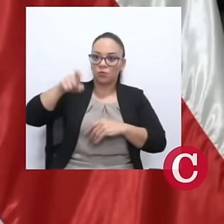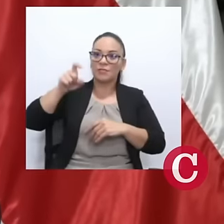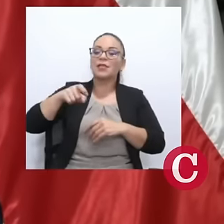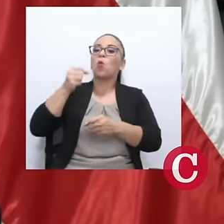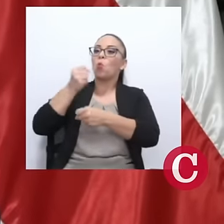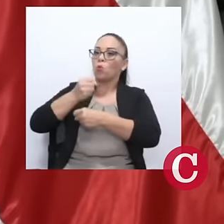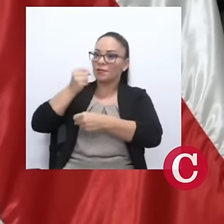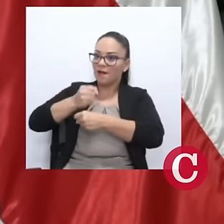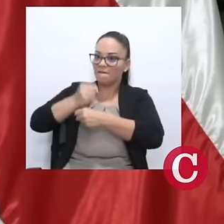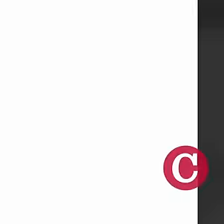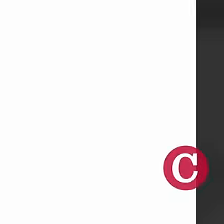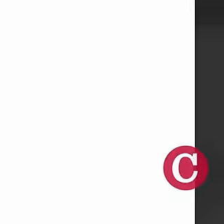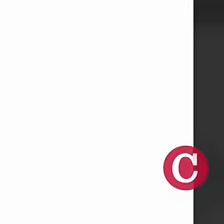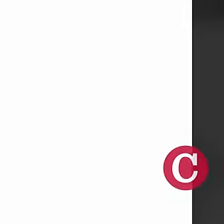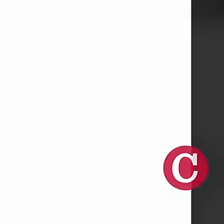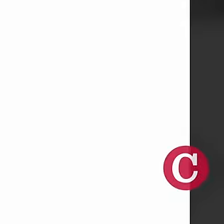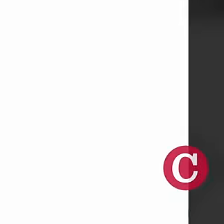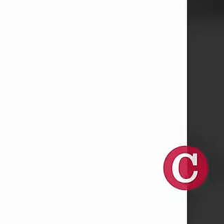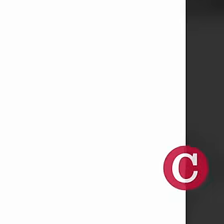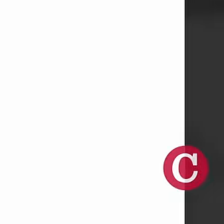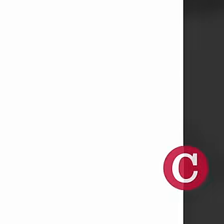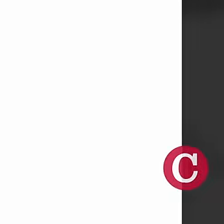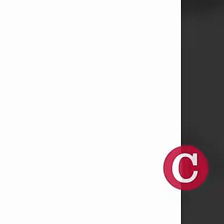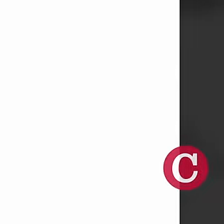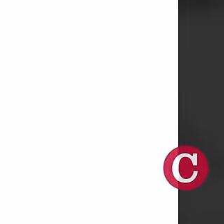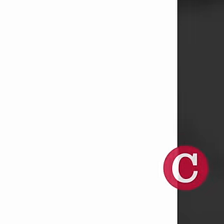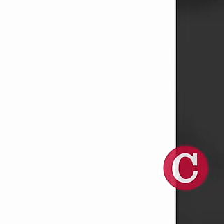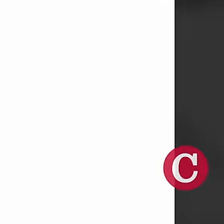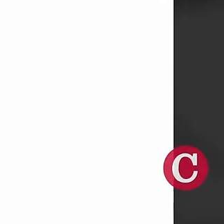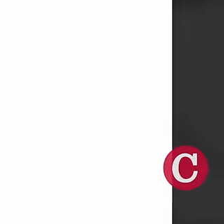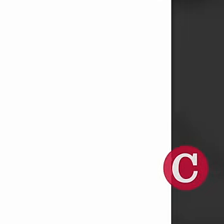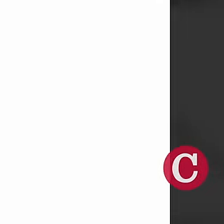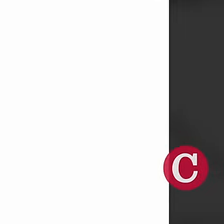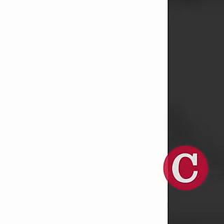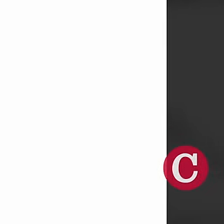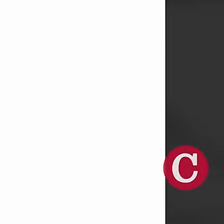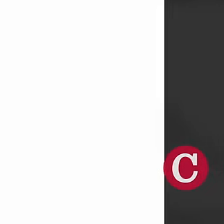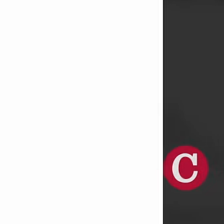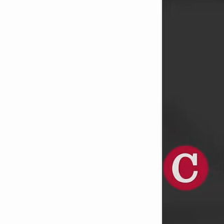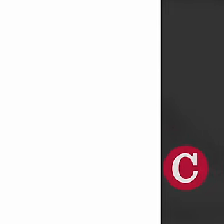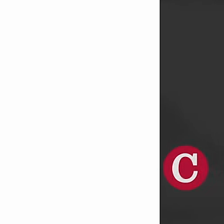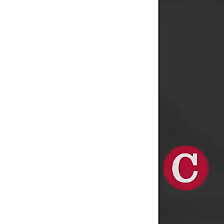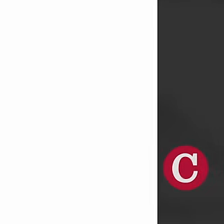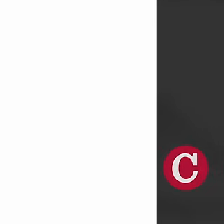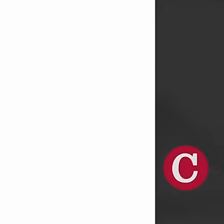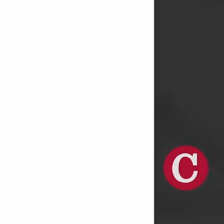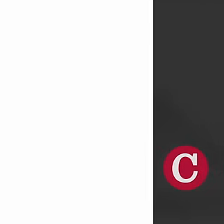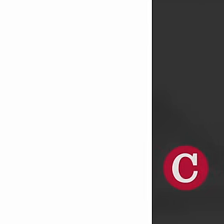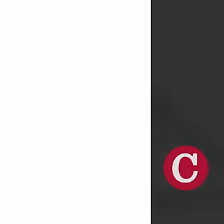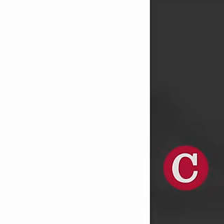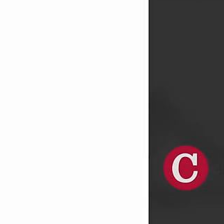las instituciones democráticas. La carta fue firmada por los expresidentes Óscar Arias, Abel Pacheco, Rafael